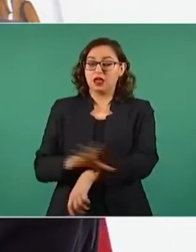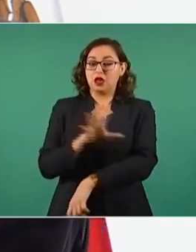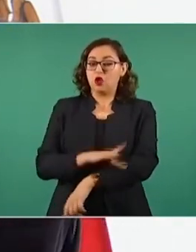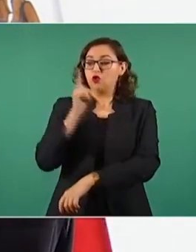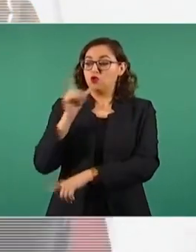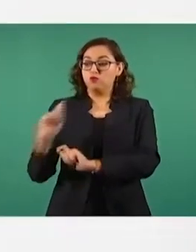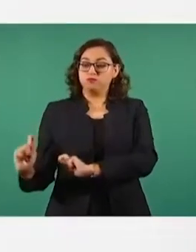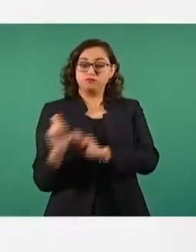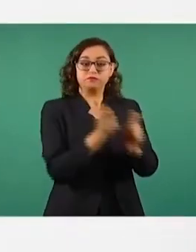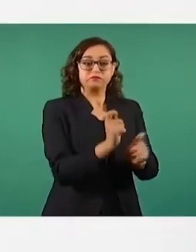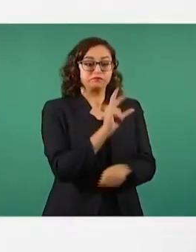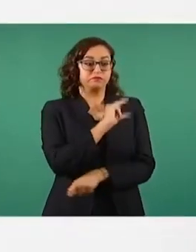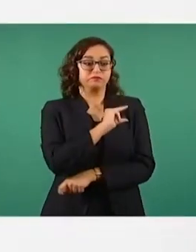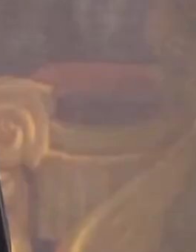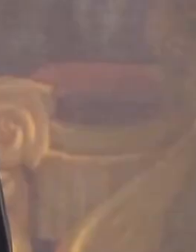popular